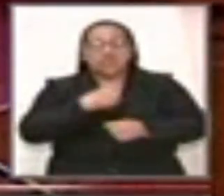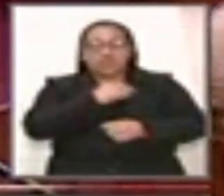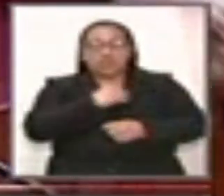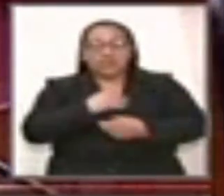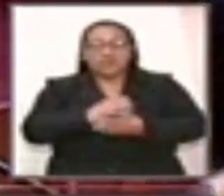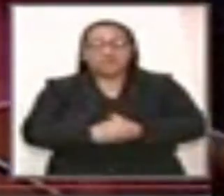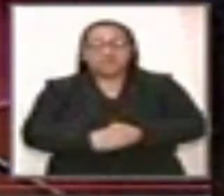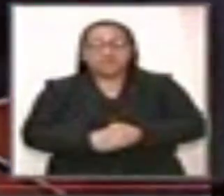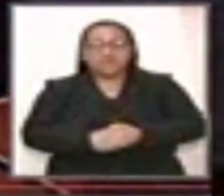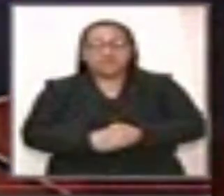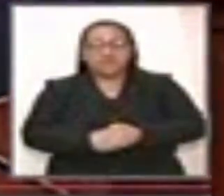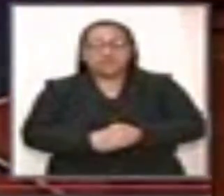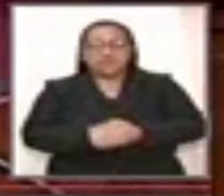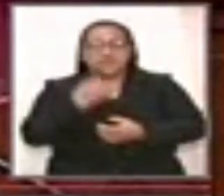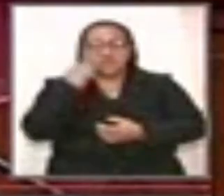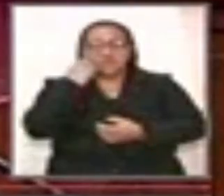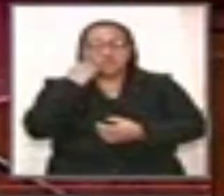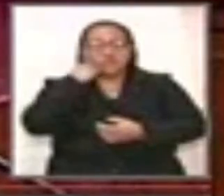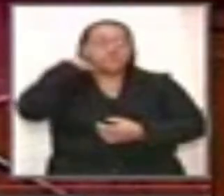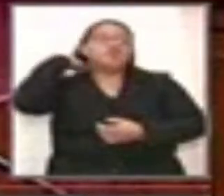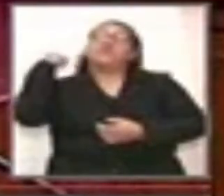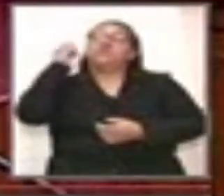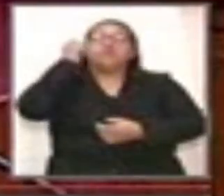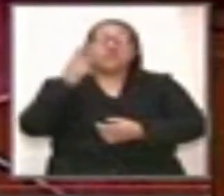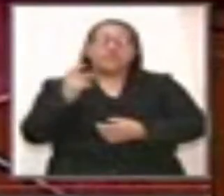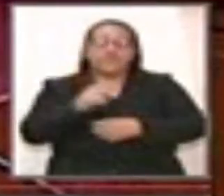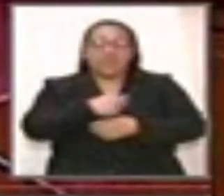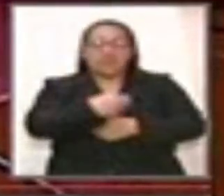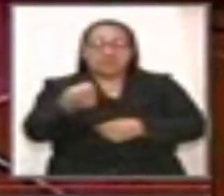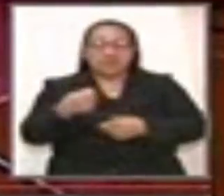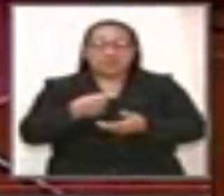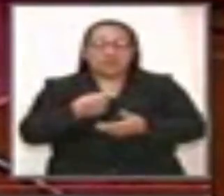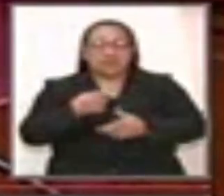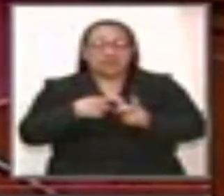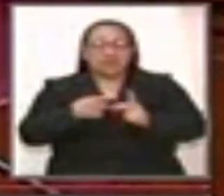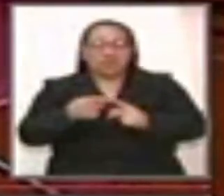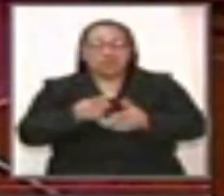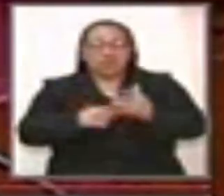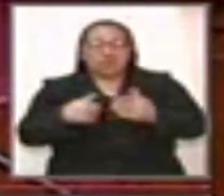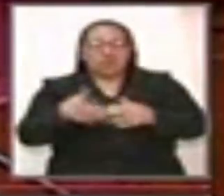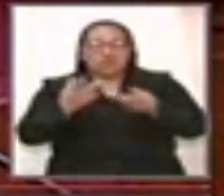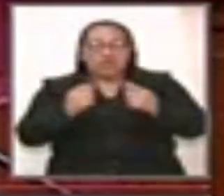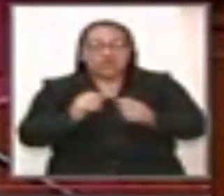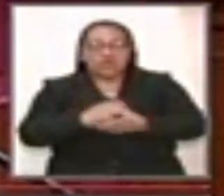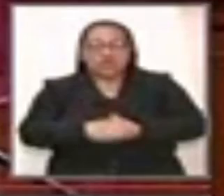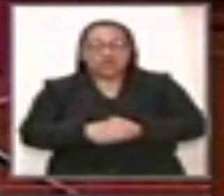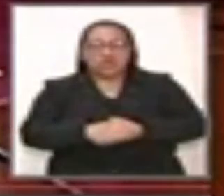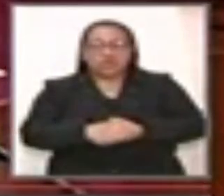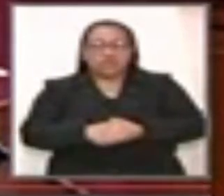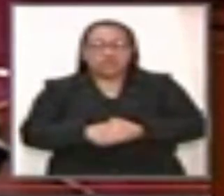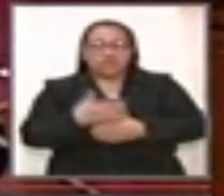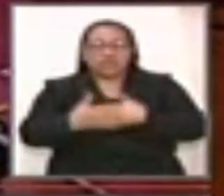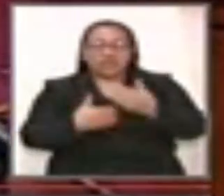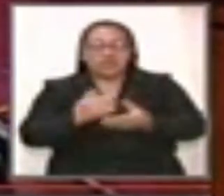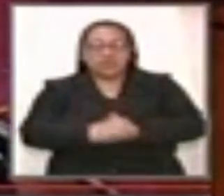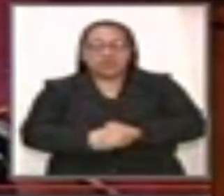ministros. Tengo entendido, señora presidenta, que han repartido la presentación, de manera que vamos a tratar de